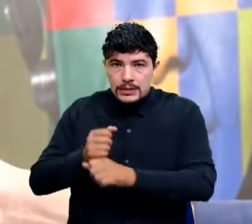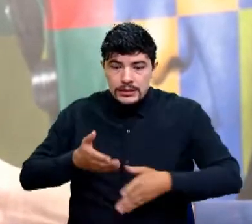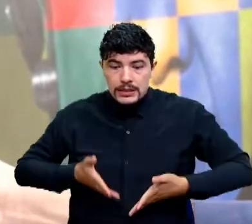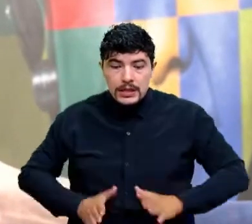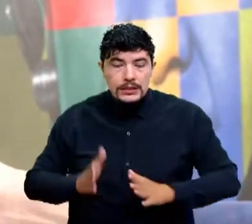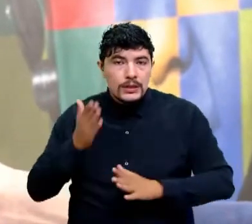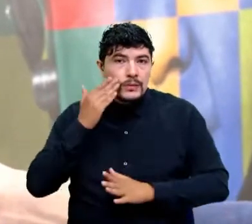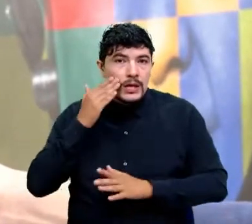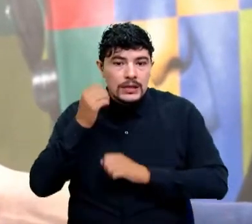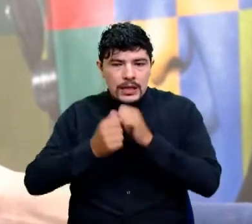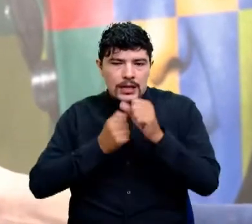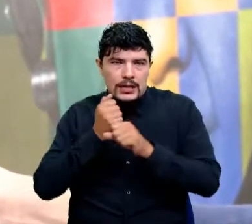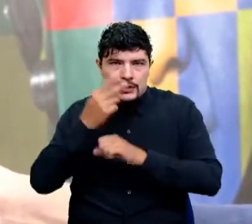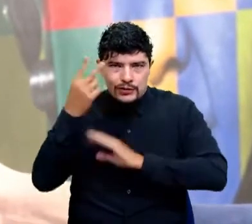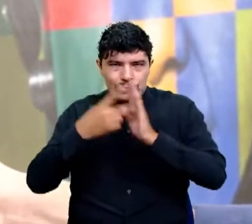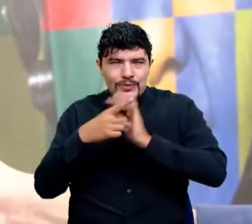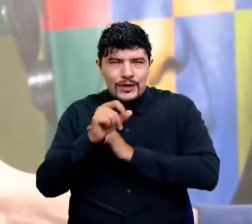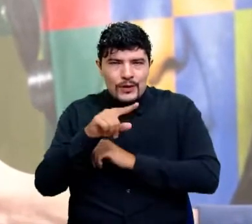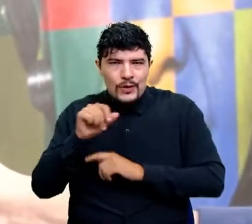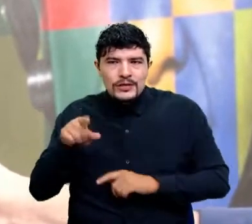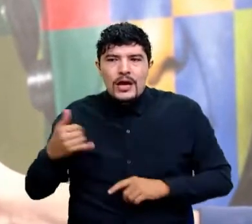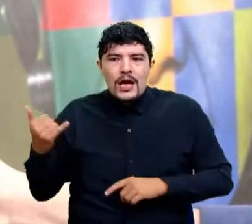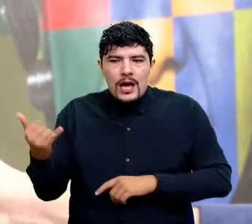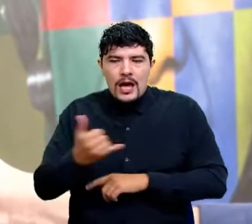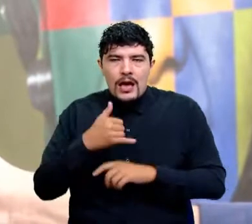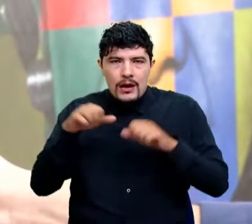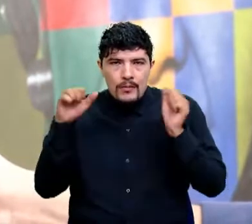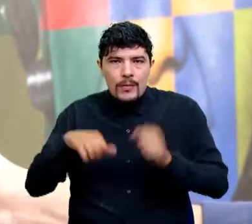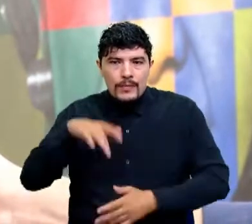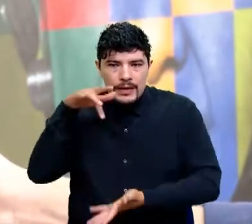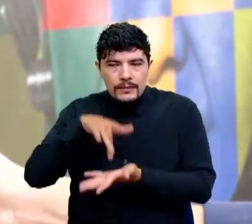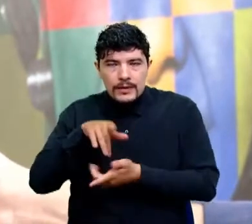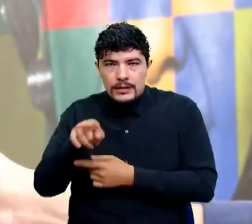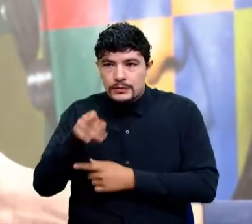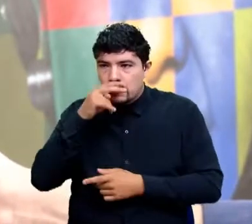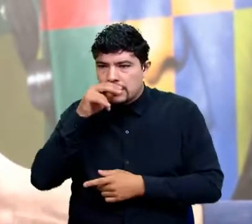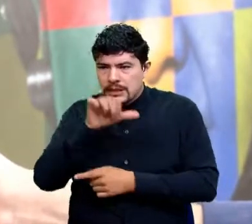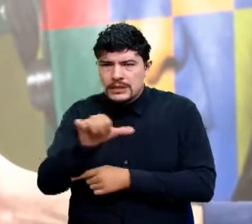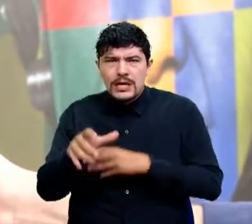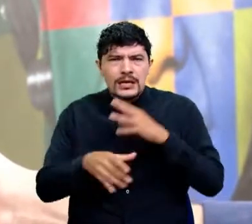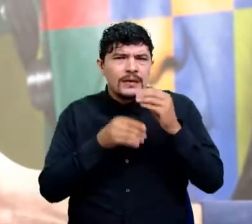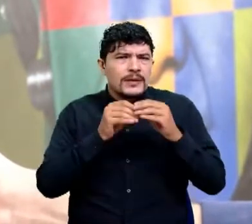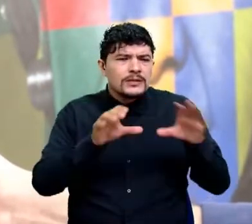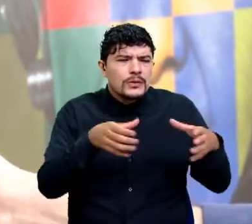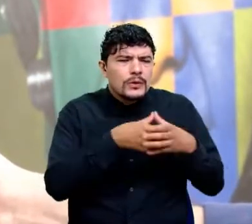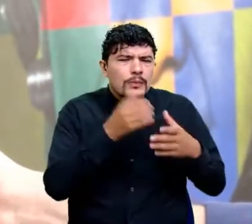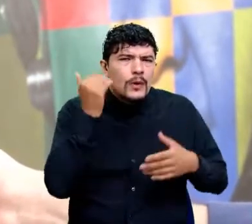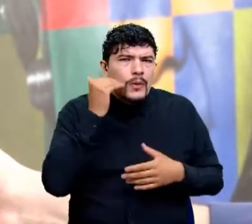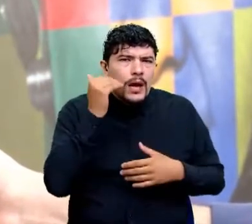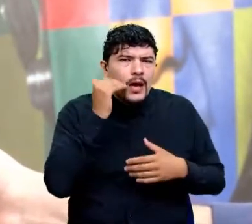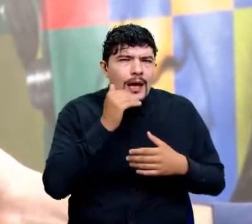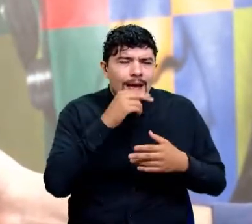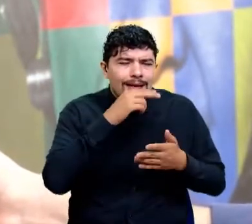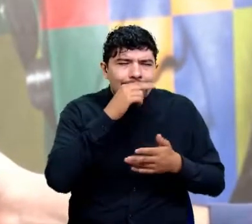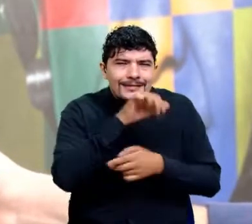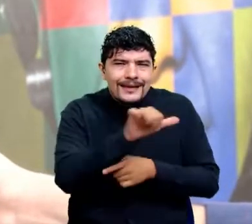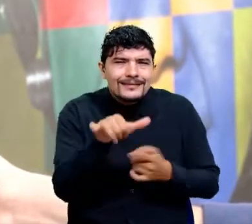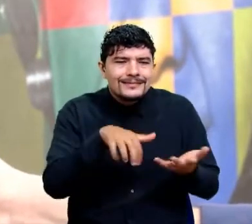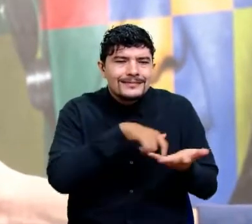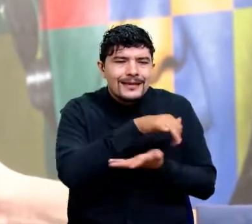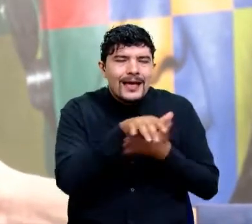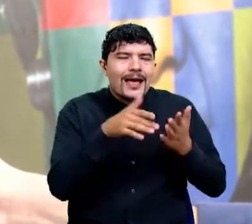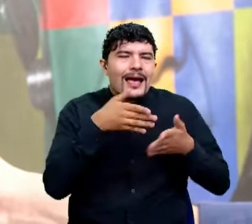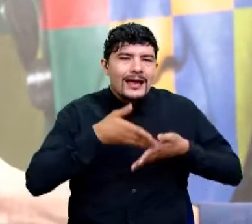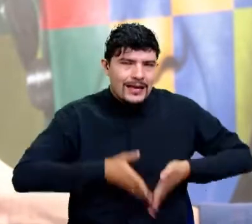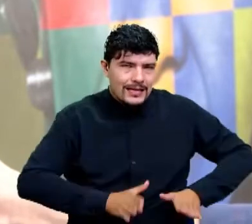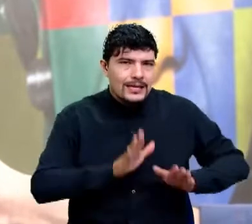el año 2011 permitiendo la participación de niñas de hecho vamos a tener algo así como una selección femenina de fútbol de santander niñas nacidas en el año